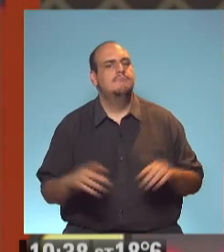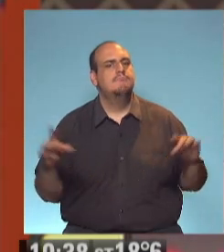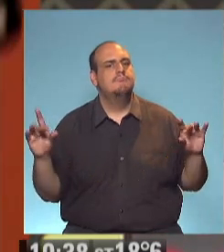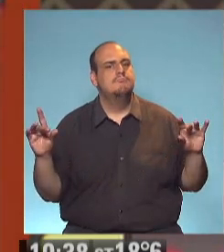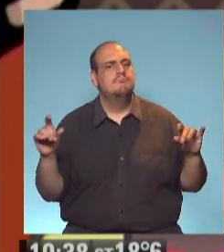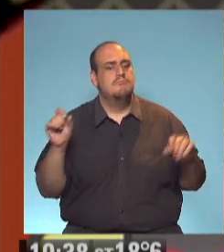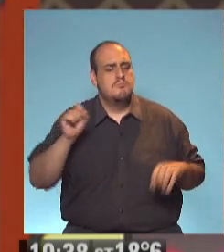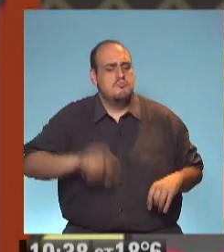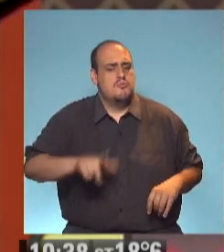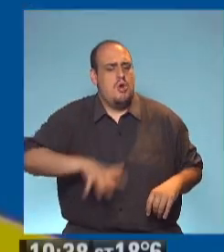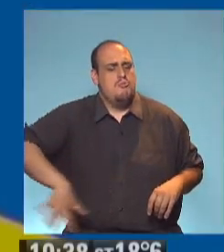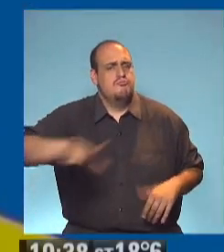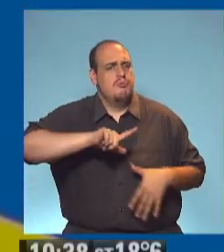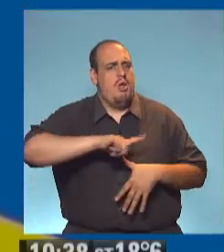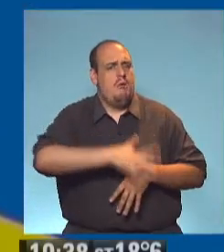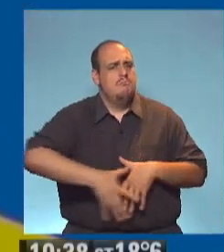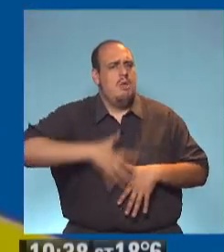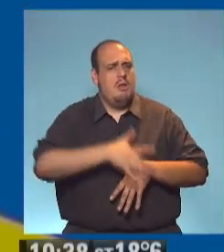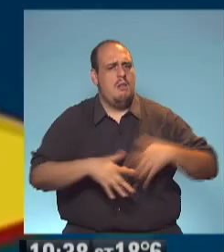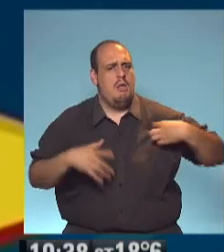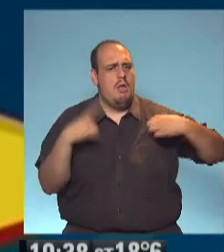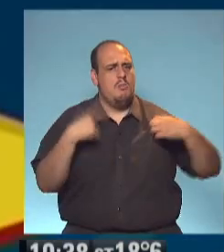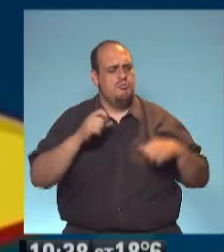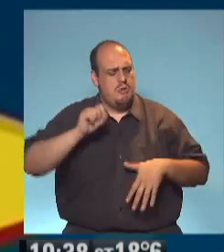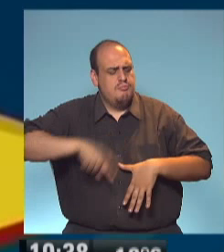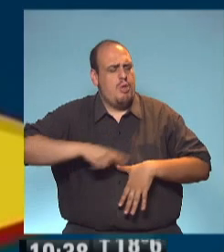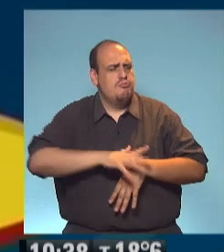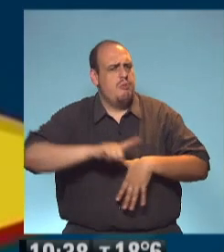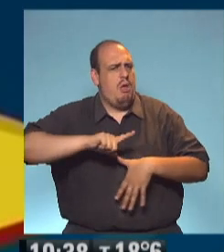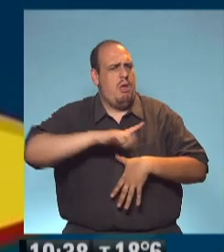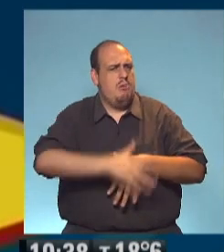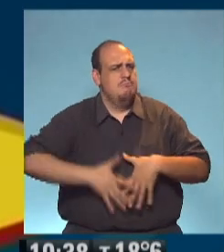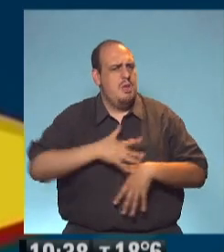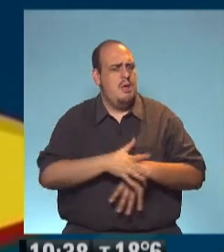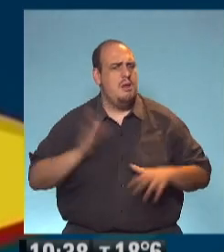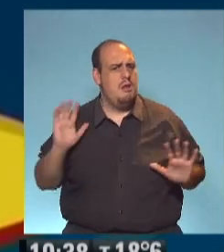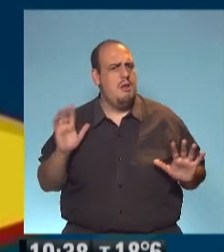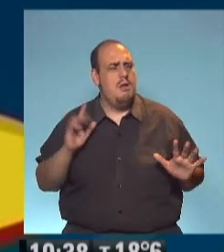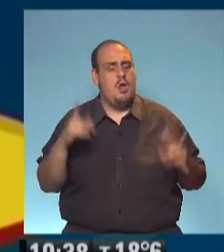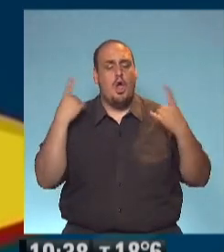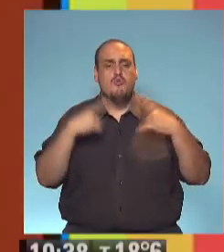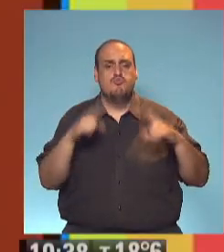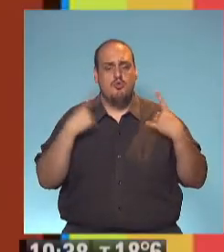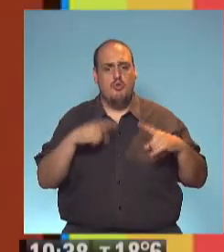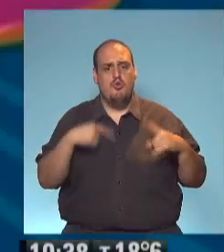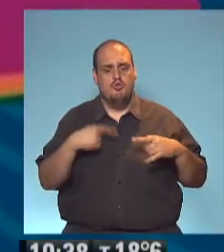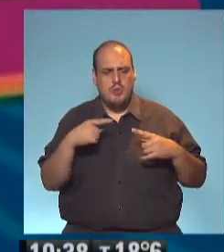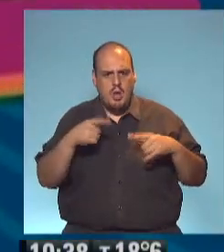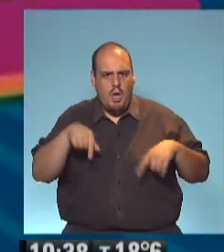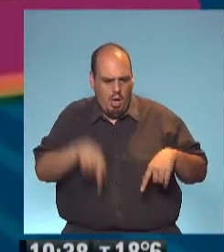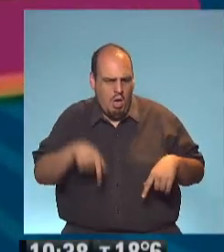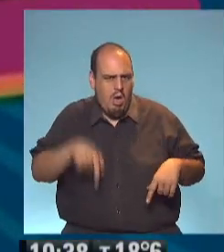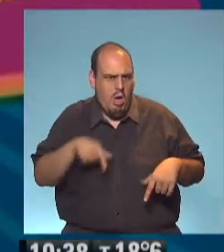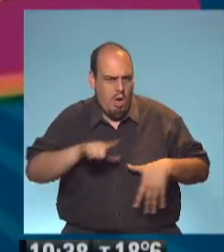Música originaria americana. ¿Música originaria? Sí, Samba. Escucho música que nació en nuestro